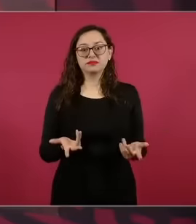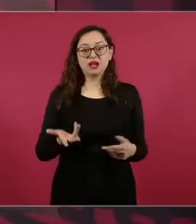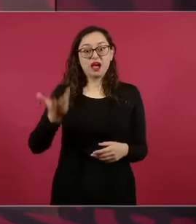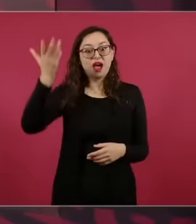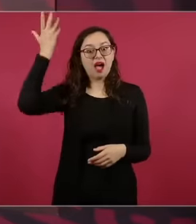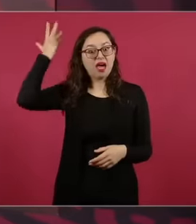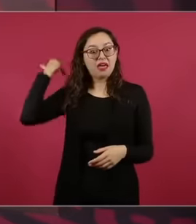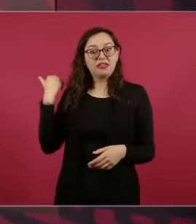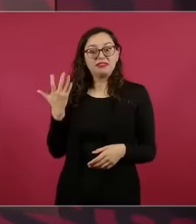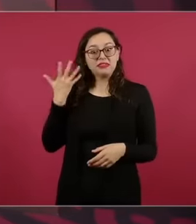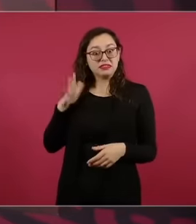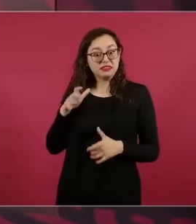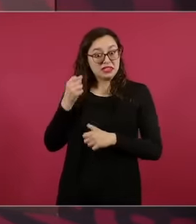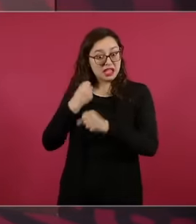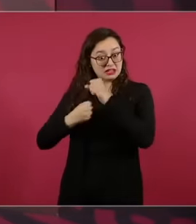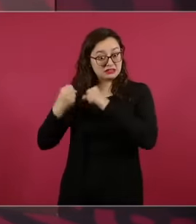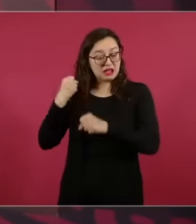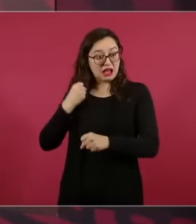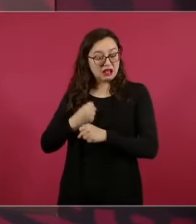Nunca